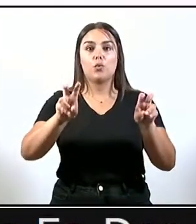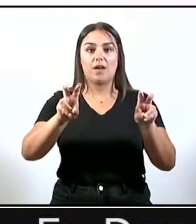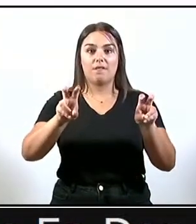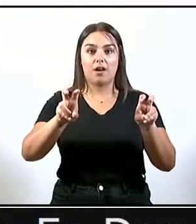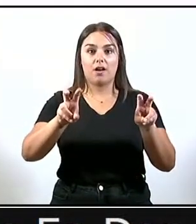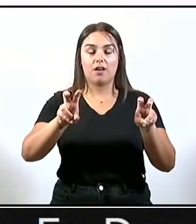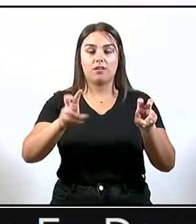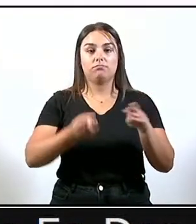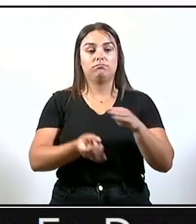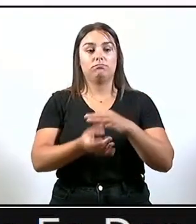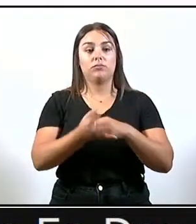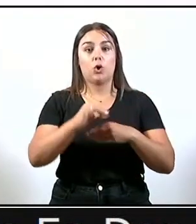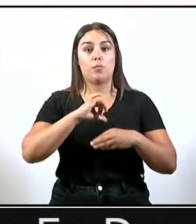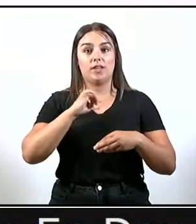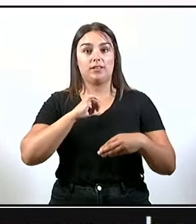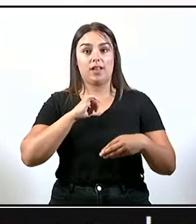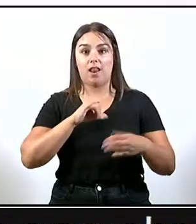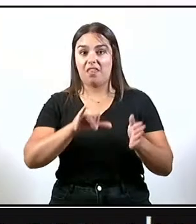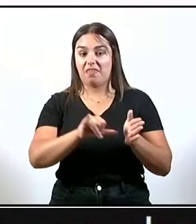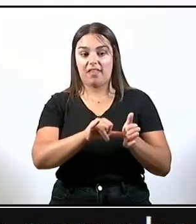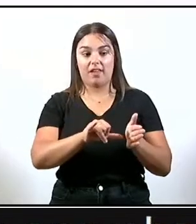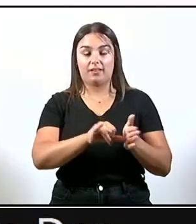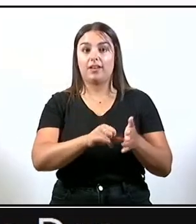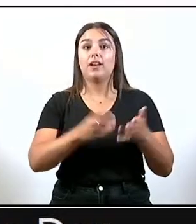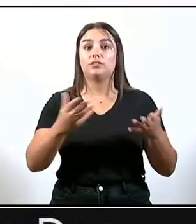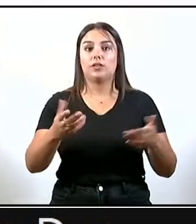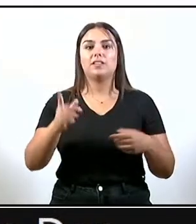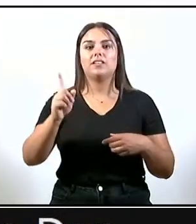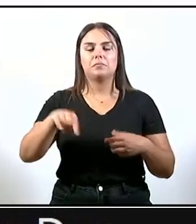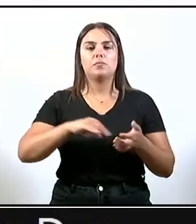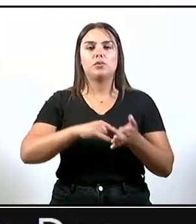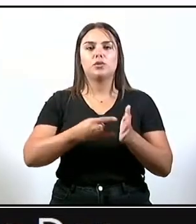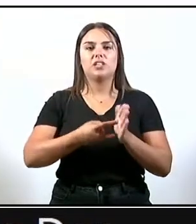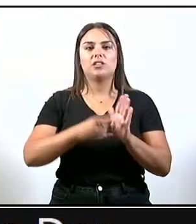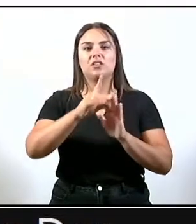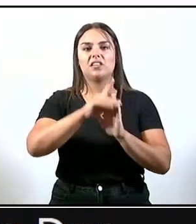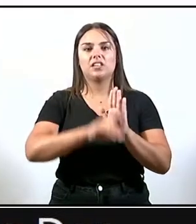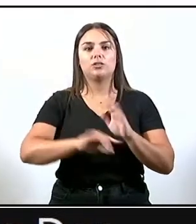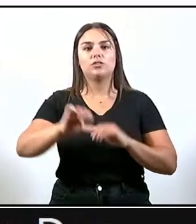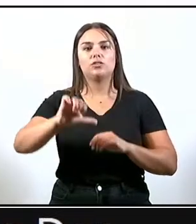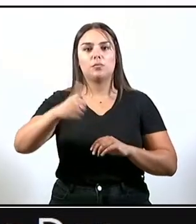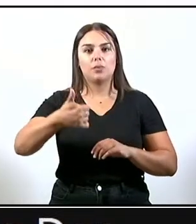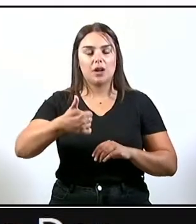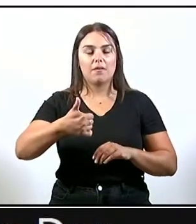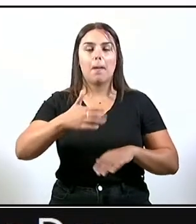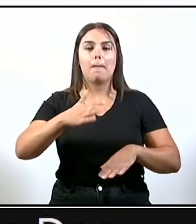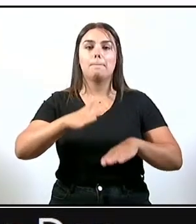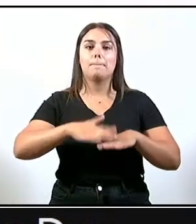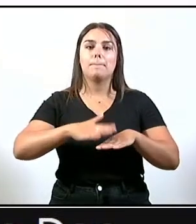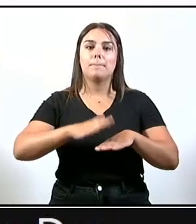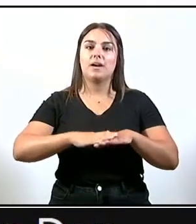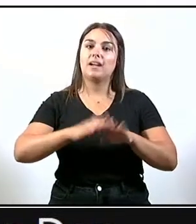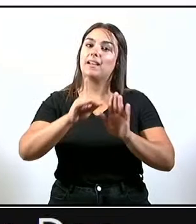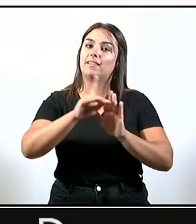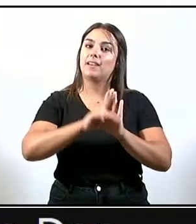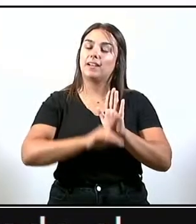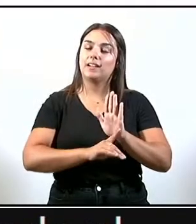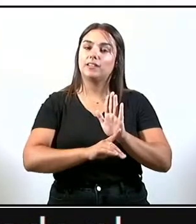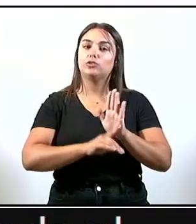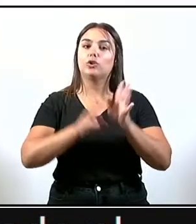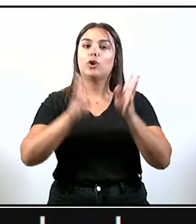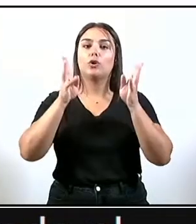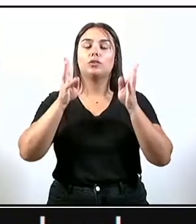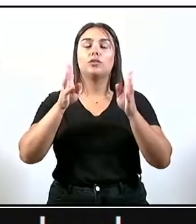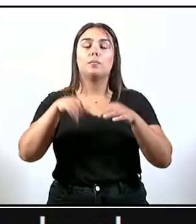que va junto al hospital. Y se ha aprobado el proyecto de decreto por el que se modifica el decreto que regula la provisión interina de